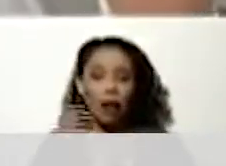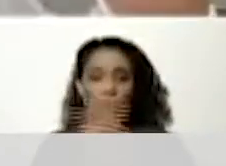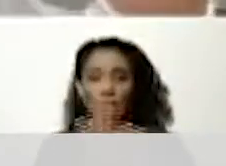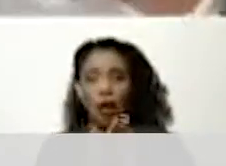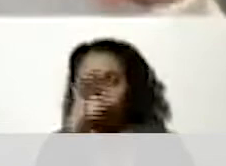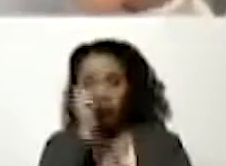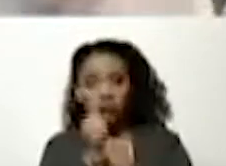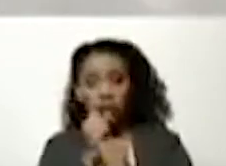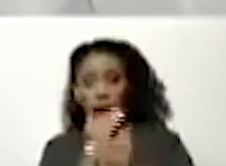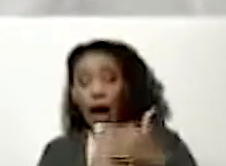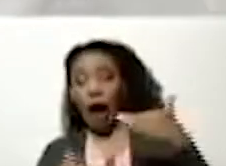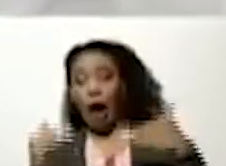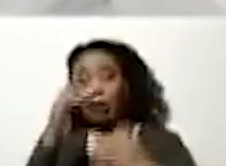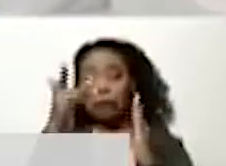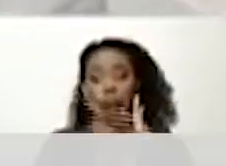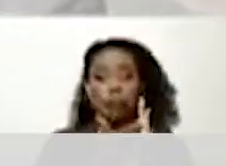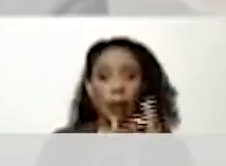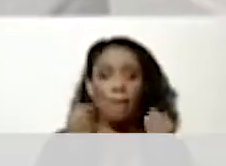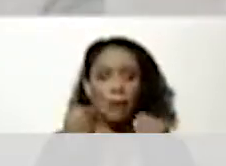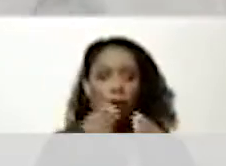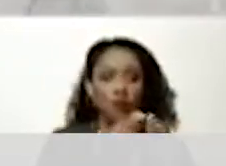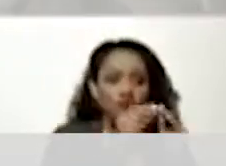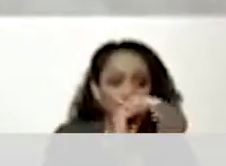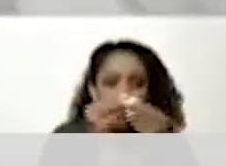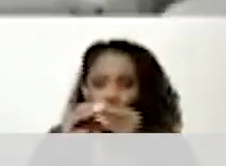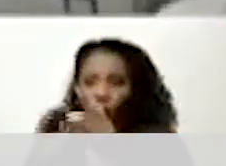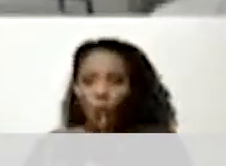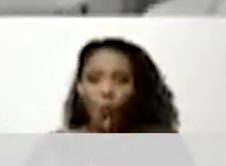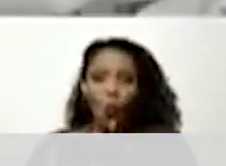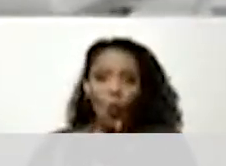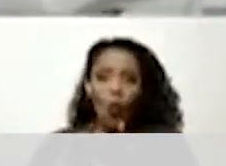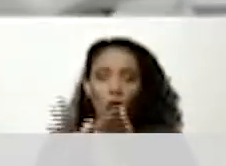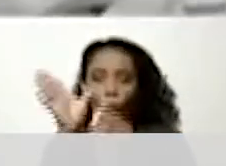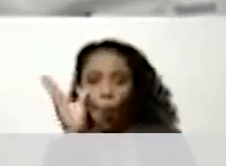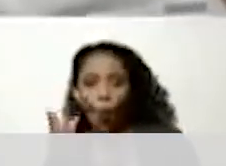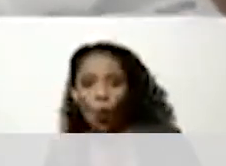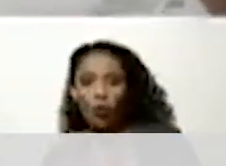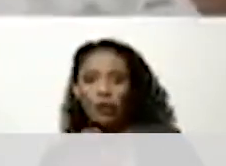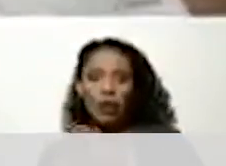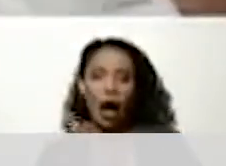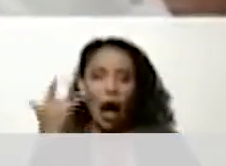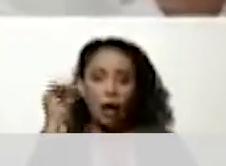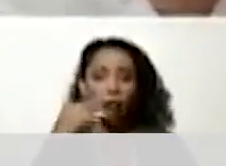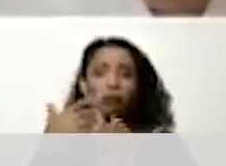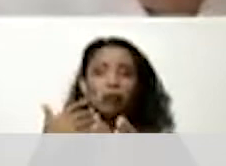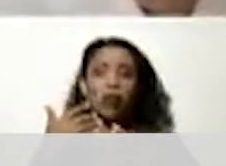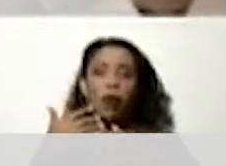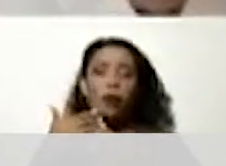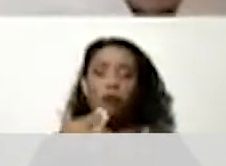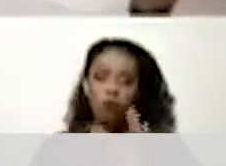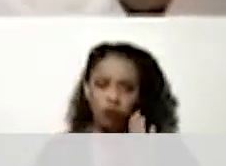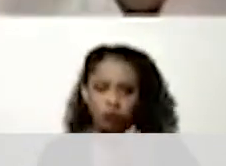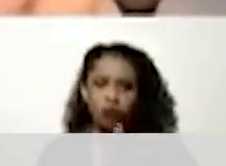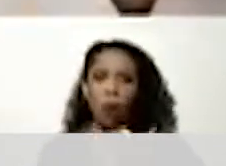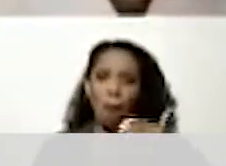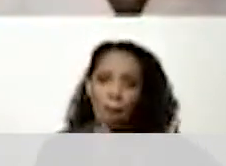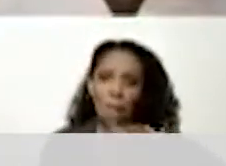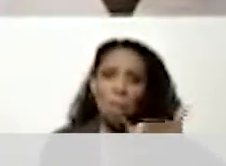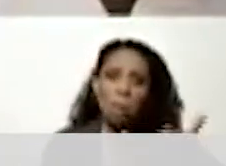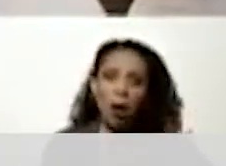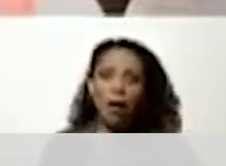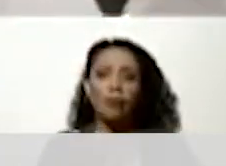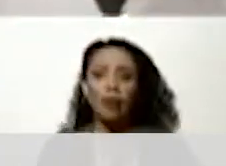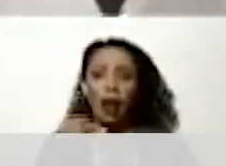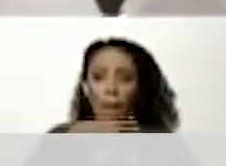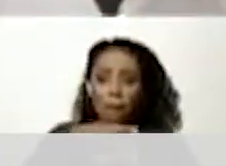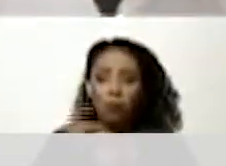alta tecnología para la recuperación de nuestra refinería, que ya están en marcha, y la recuperación de nuestra petroquímica,